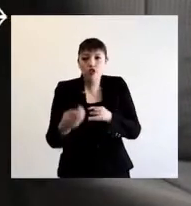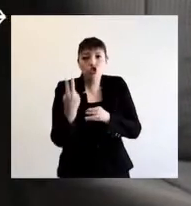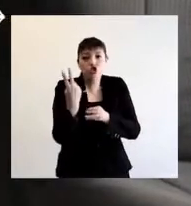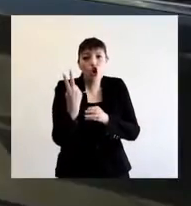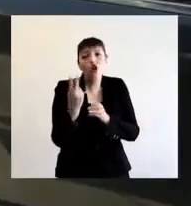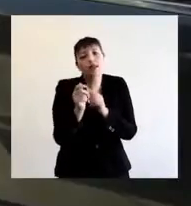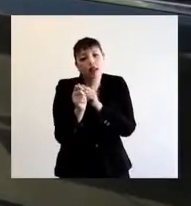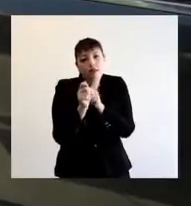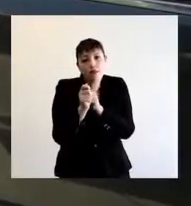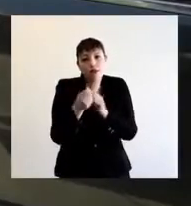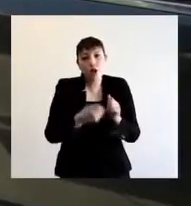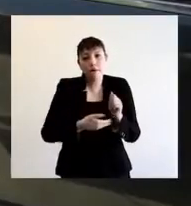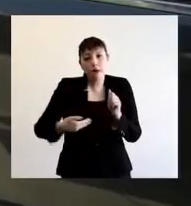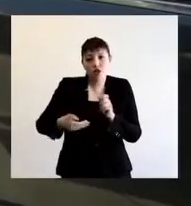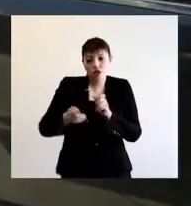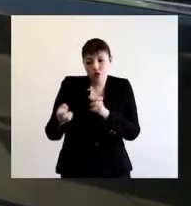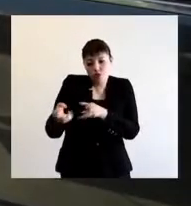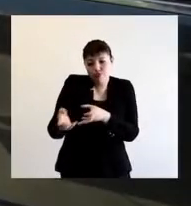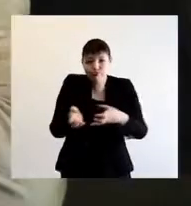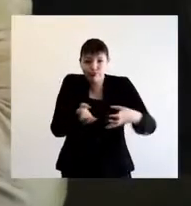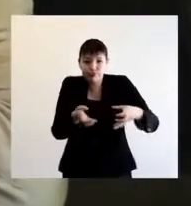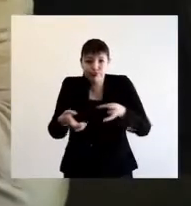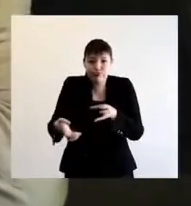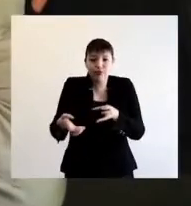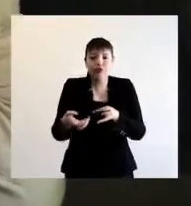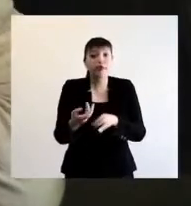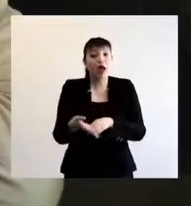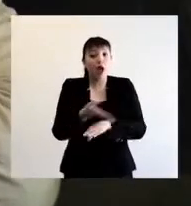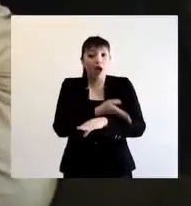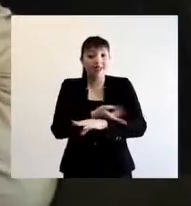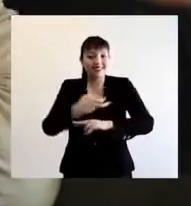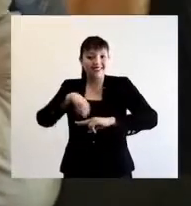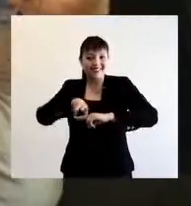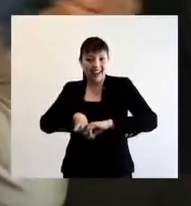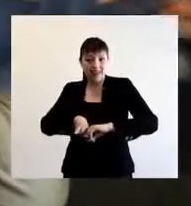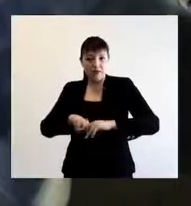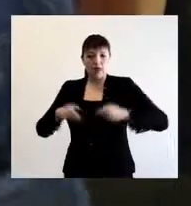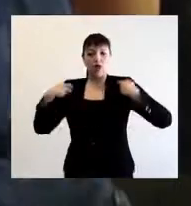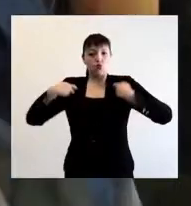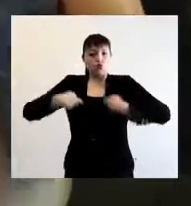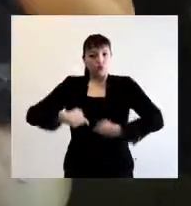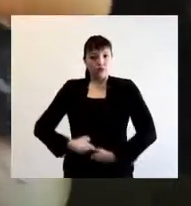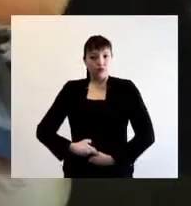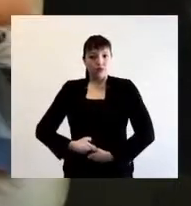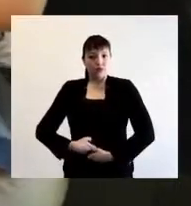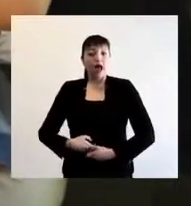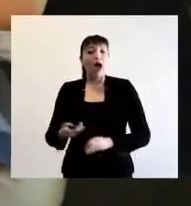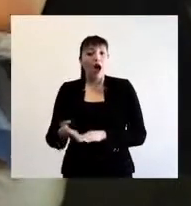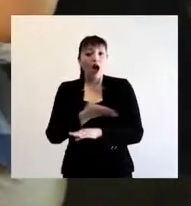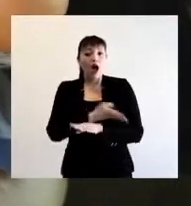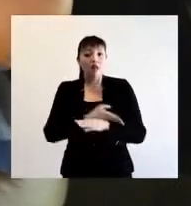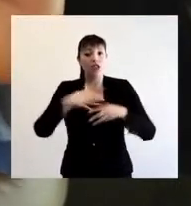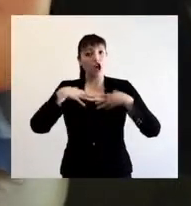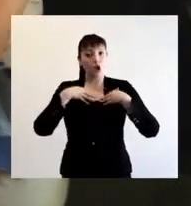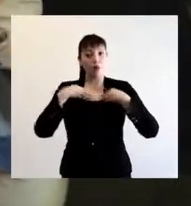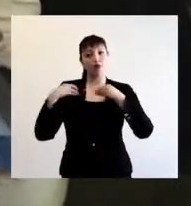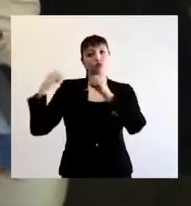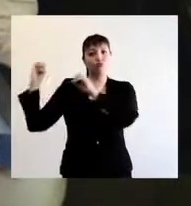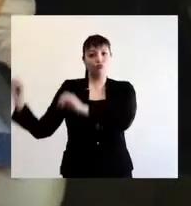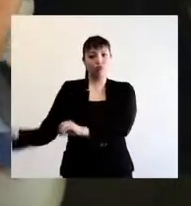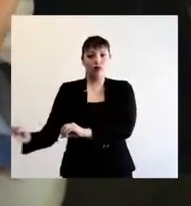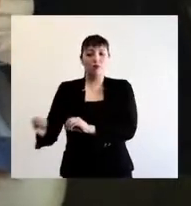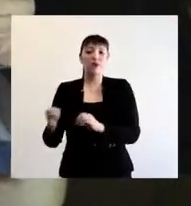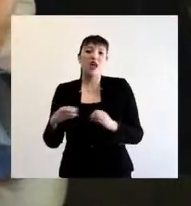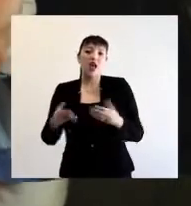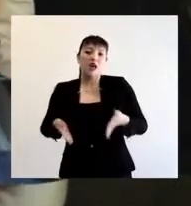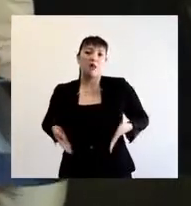moverse más de 2,5 centímetros para cada lado. Antes de sentarme en la silla y ajustar mi arnés, quítame el abrigo. En un